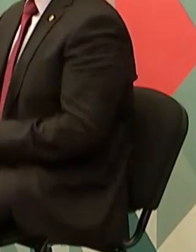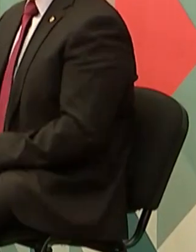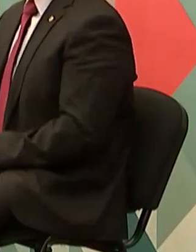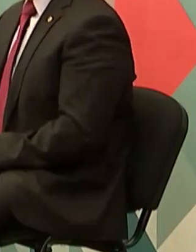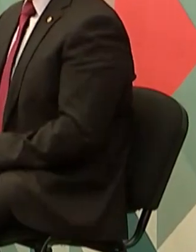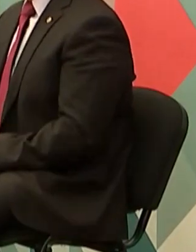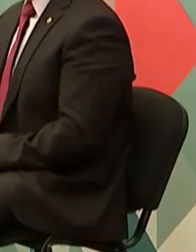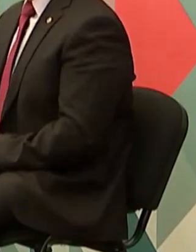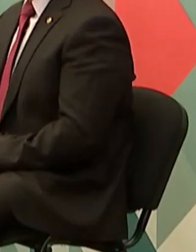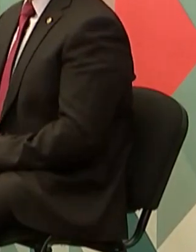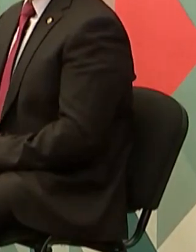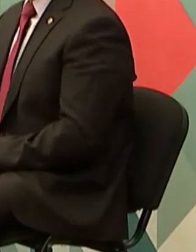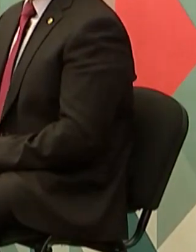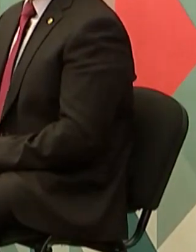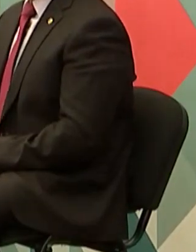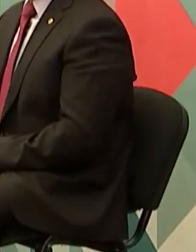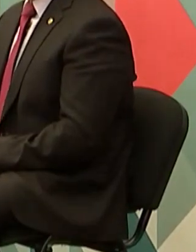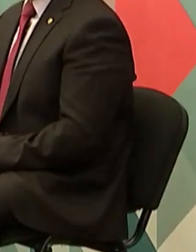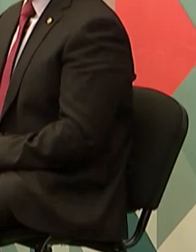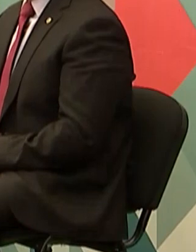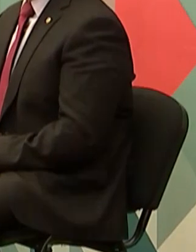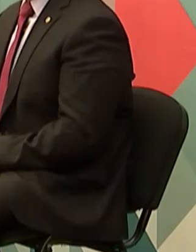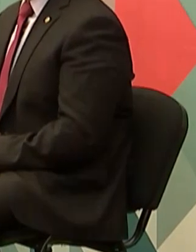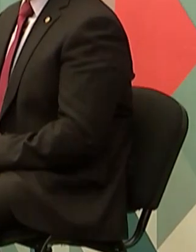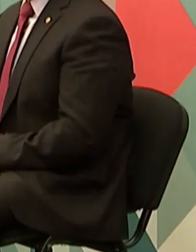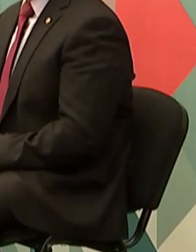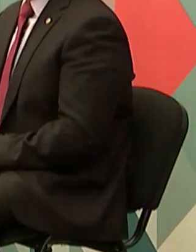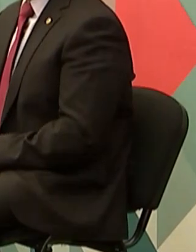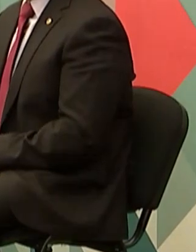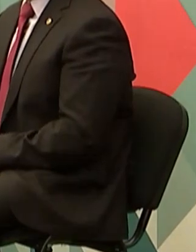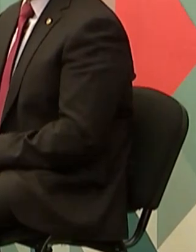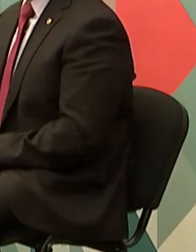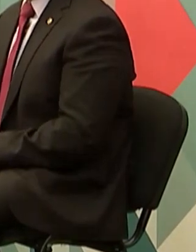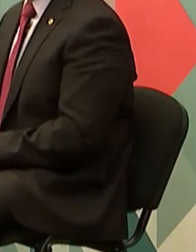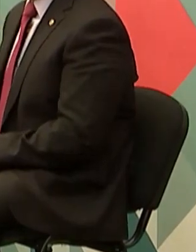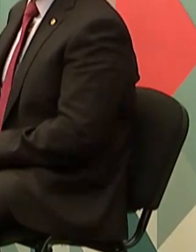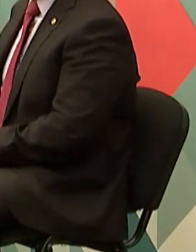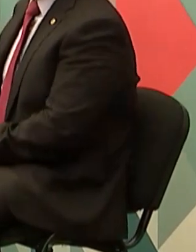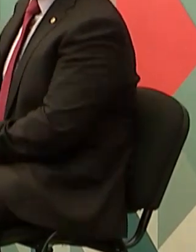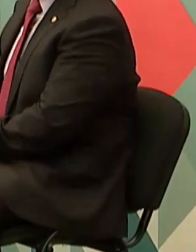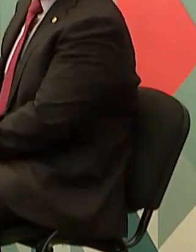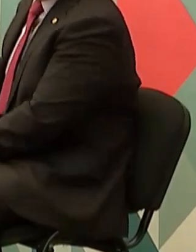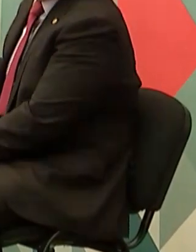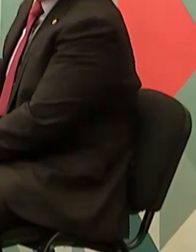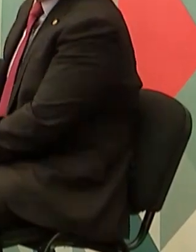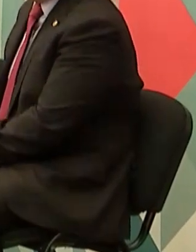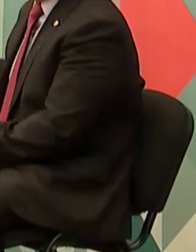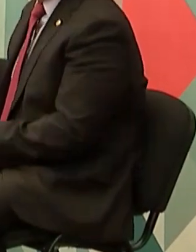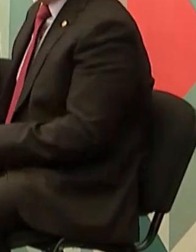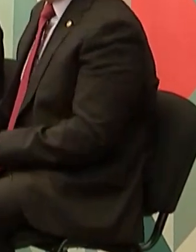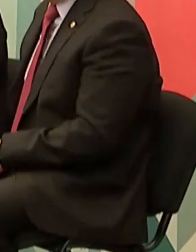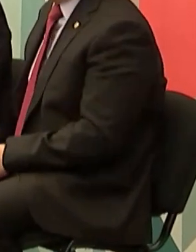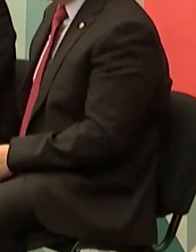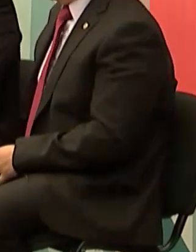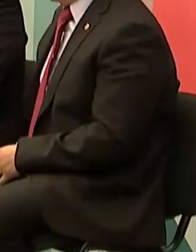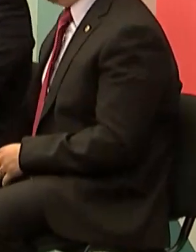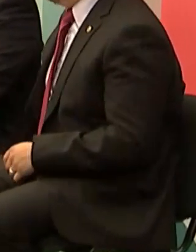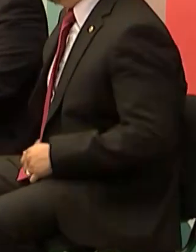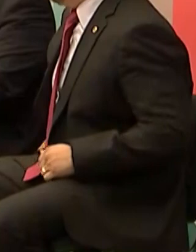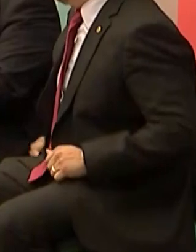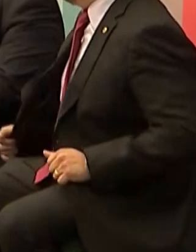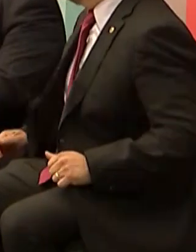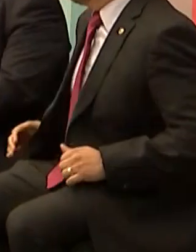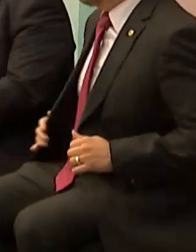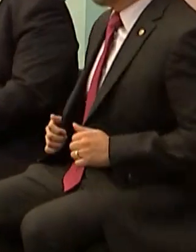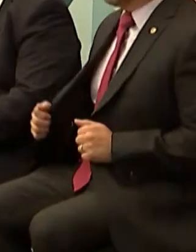Procedemos con el mensaje de bienvenida a cargo del secretario general del Sindicato Nacional de Trabajadores de la Educación de